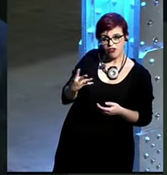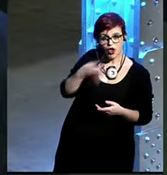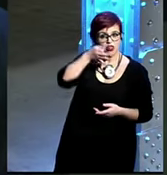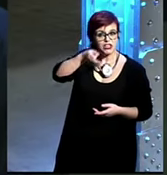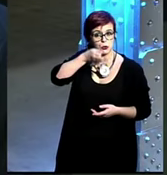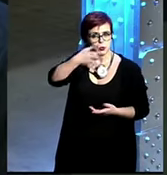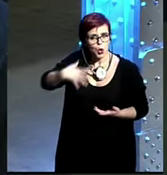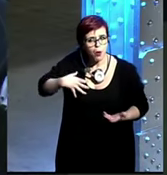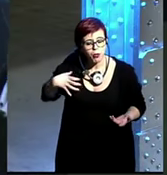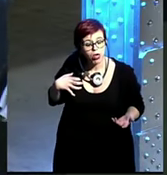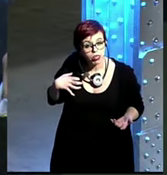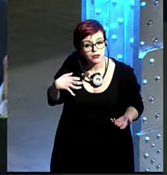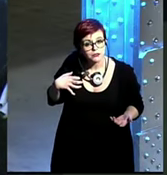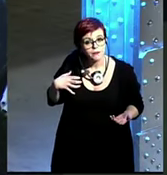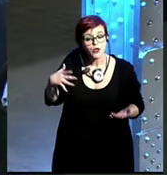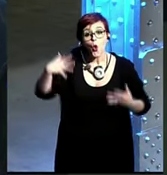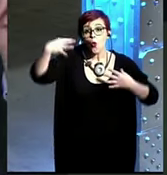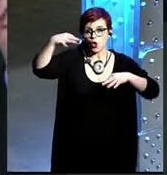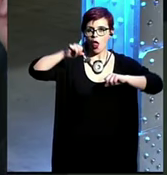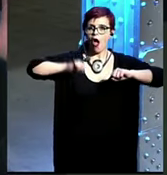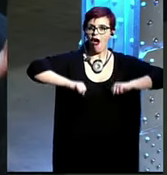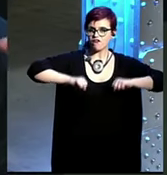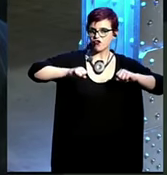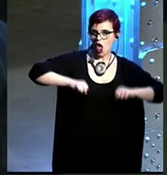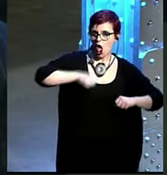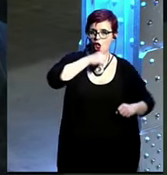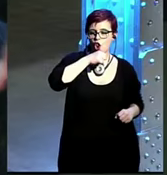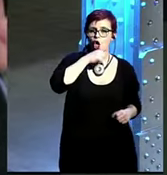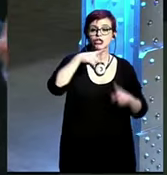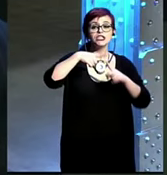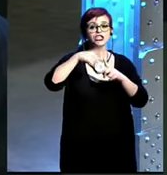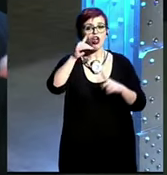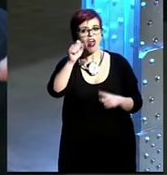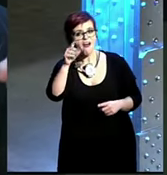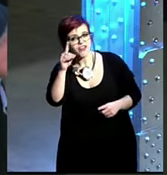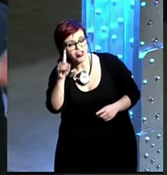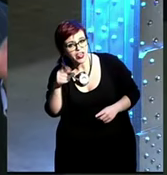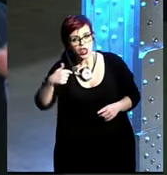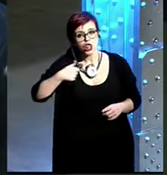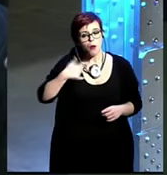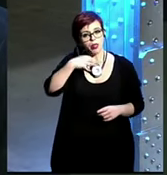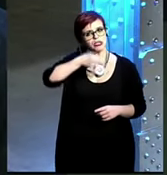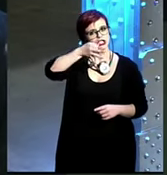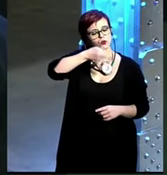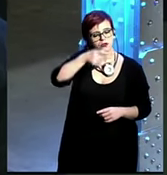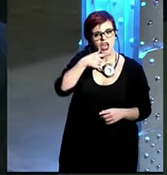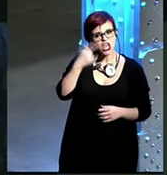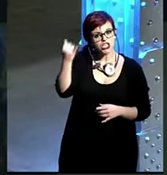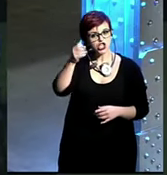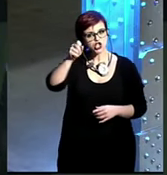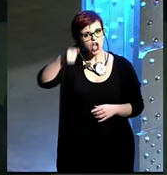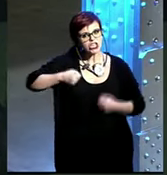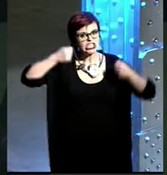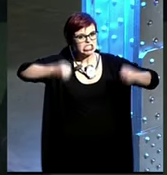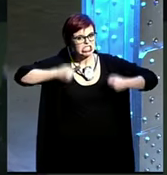un discurso. Solo el abuelo, el tío David y yo podemos hacer discursos hoy. Pero John insistió y no queríamos